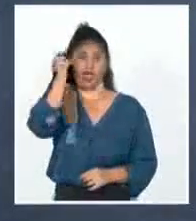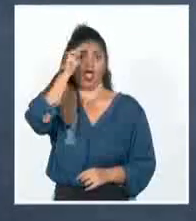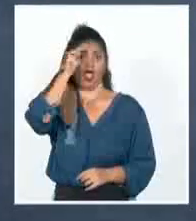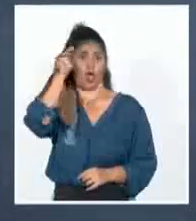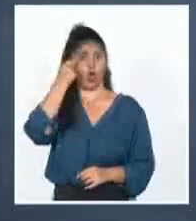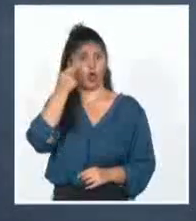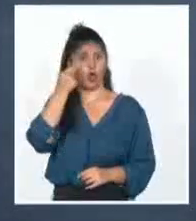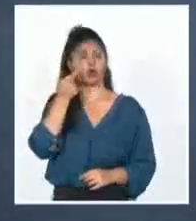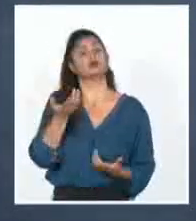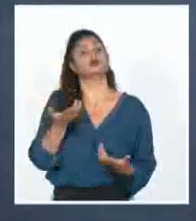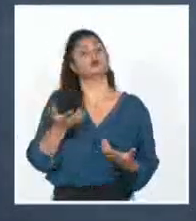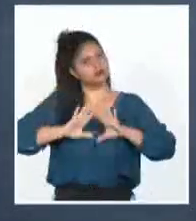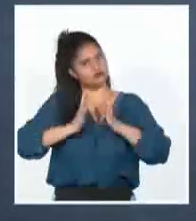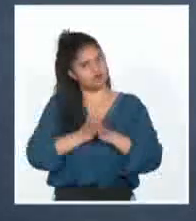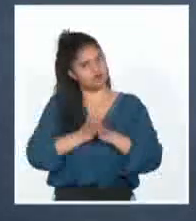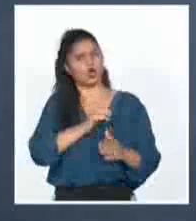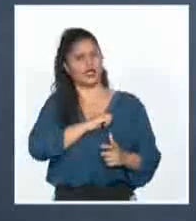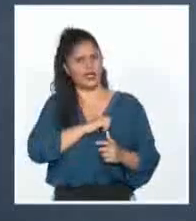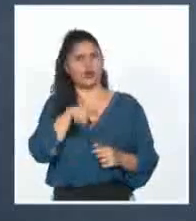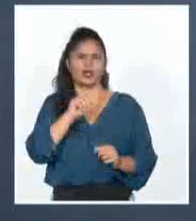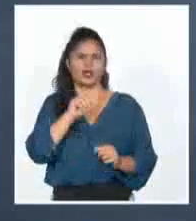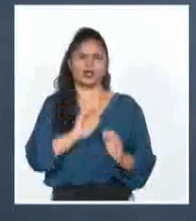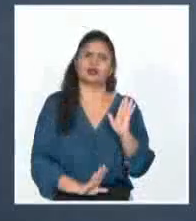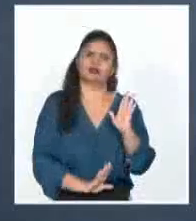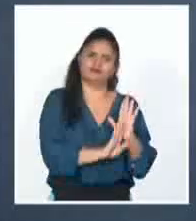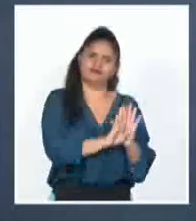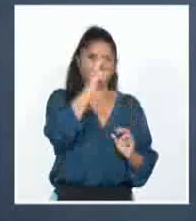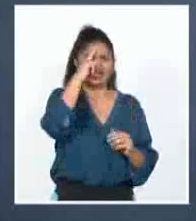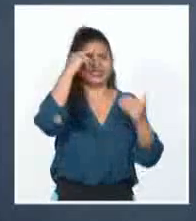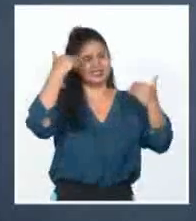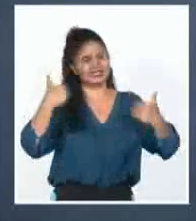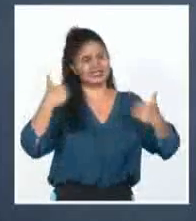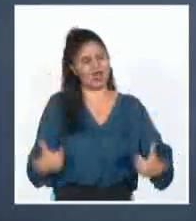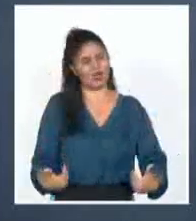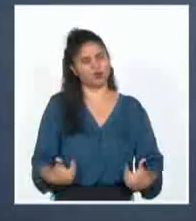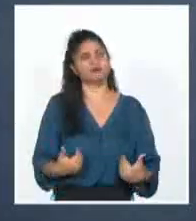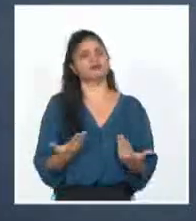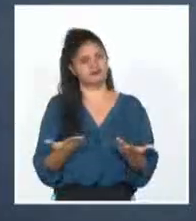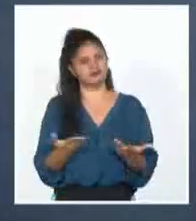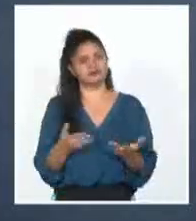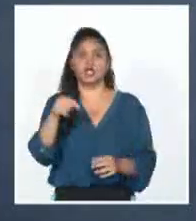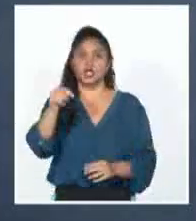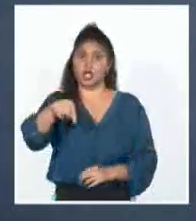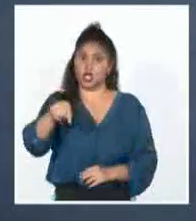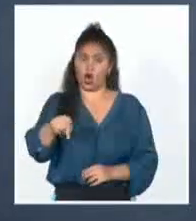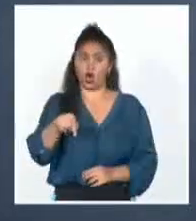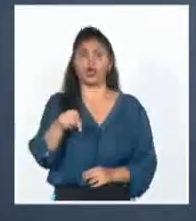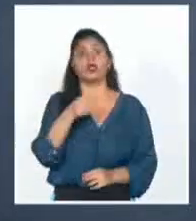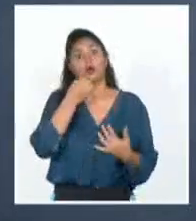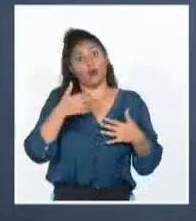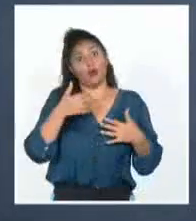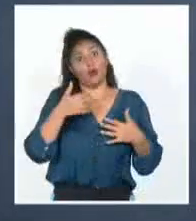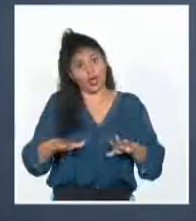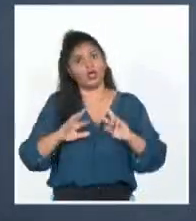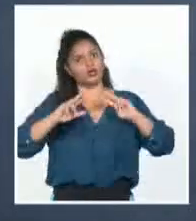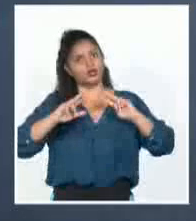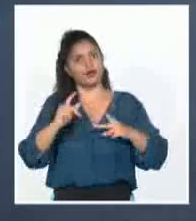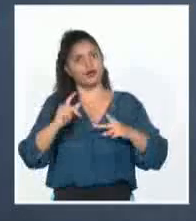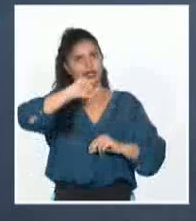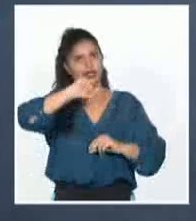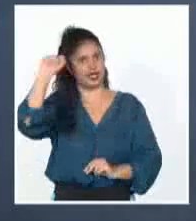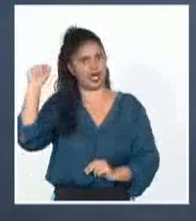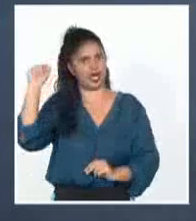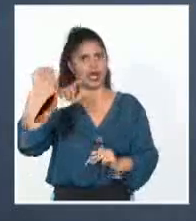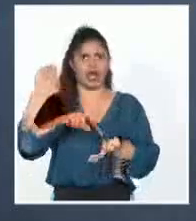el colectivo de entrenadores para Milaimi Marín. Hoy hay grandes posibilidades de aumentar esta cosecha dorada, que ya es de 11, porque tendremos incluso